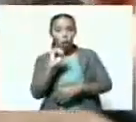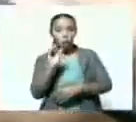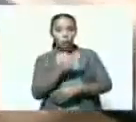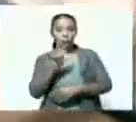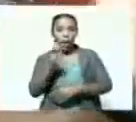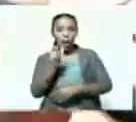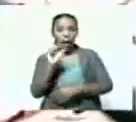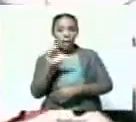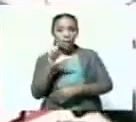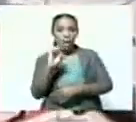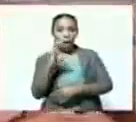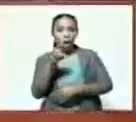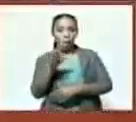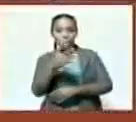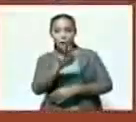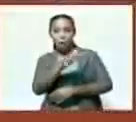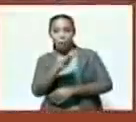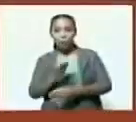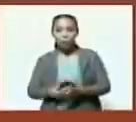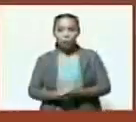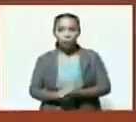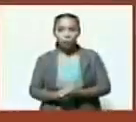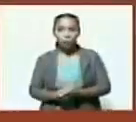hace aproximadamente